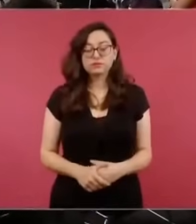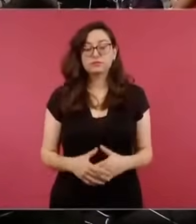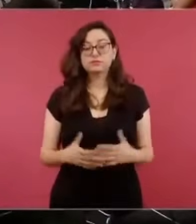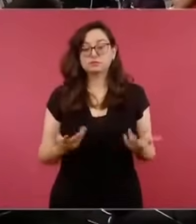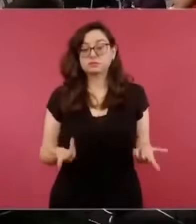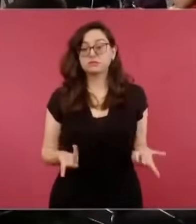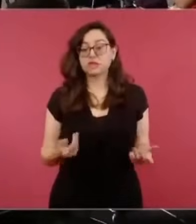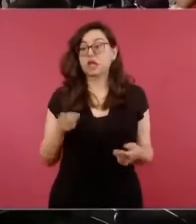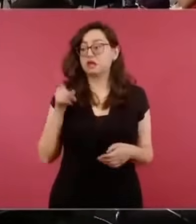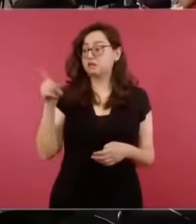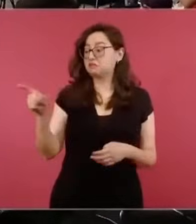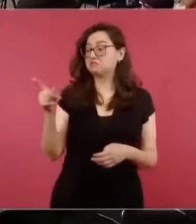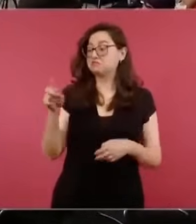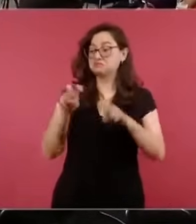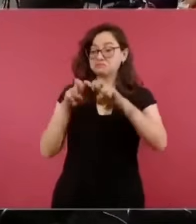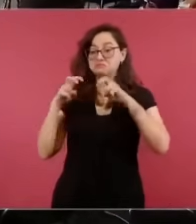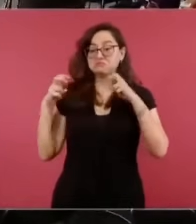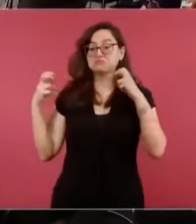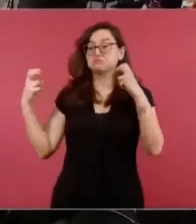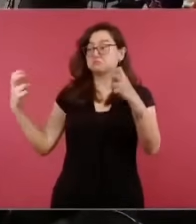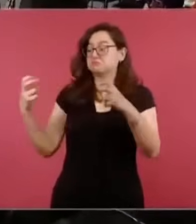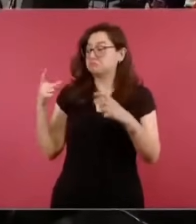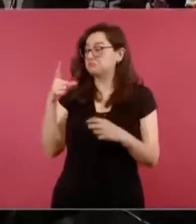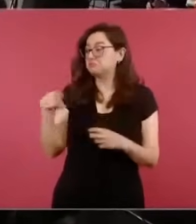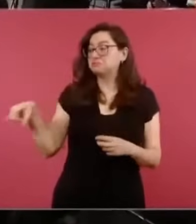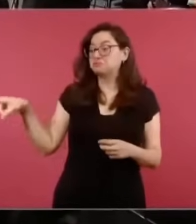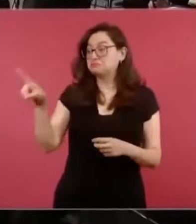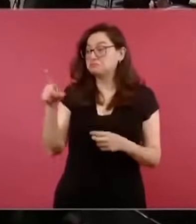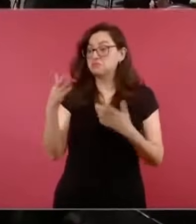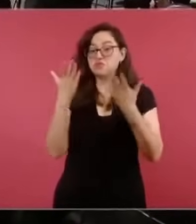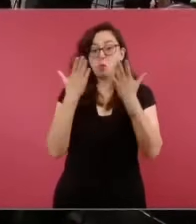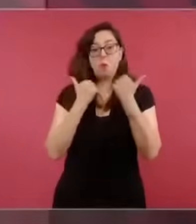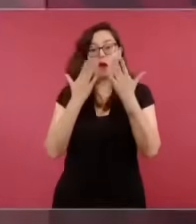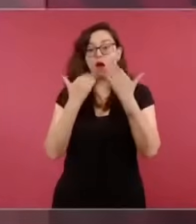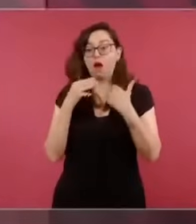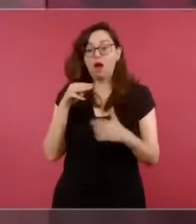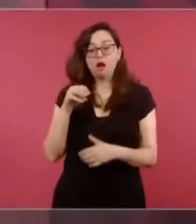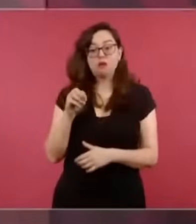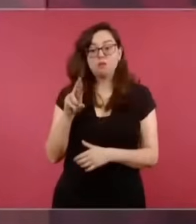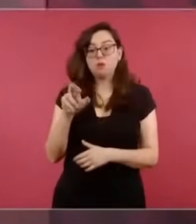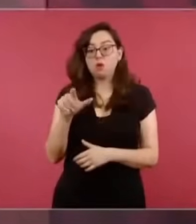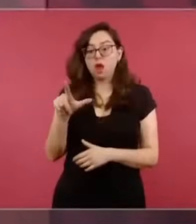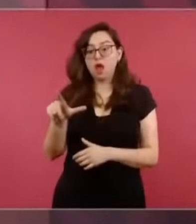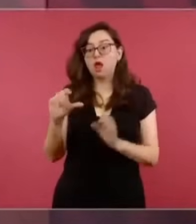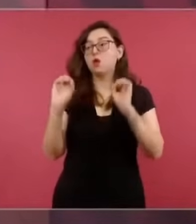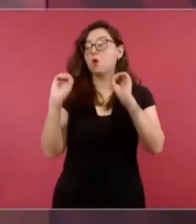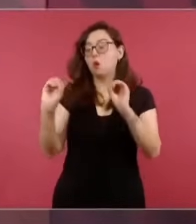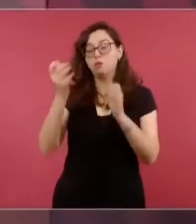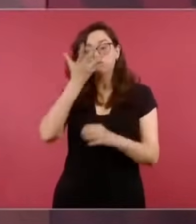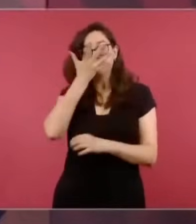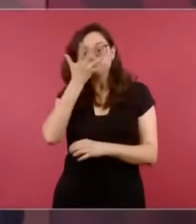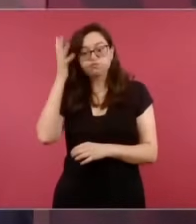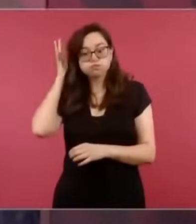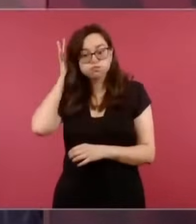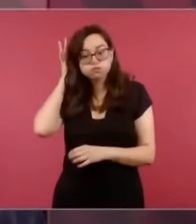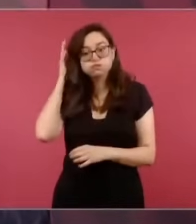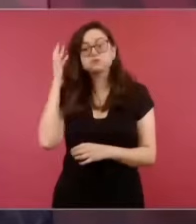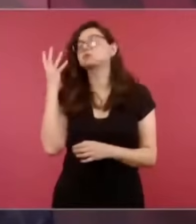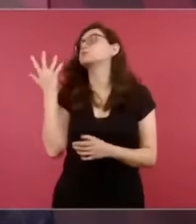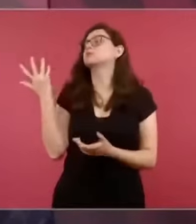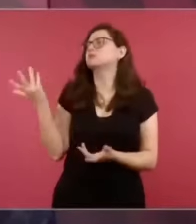integrantes del Poder Judicial, no de todos, pero sí de los más